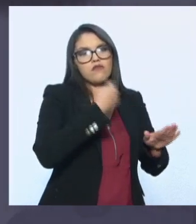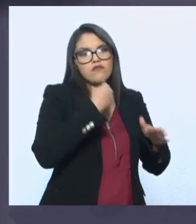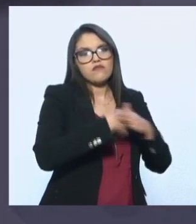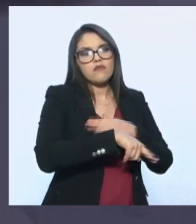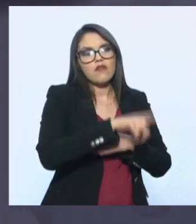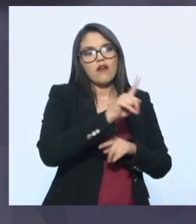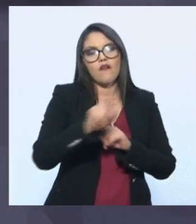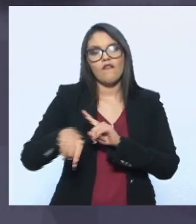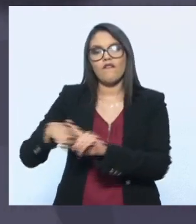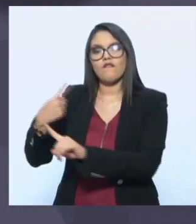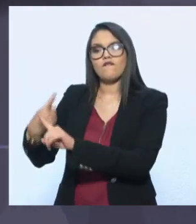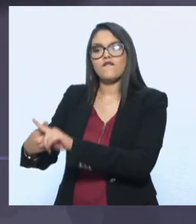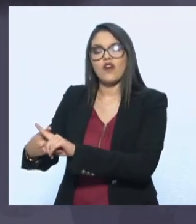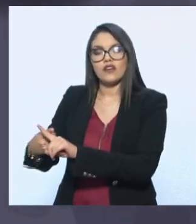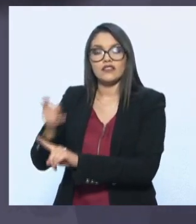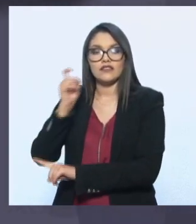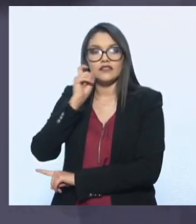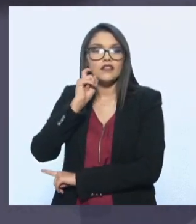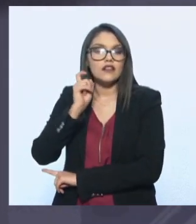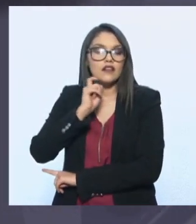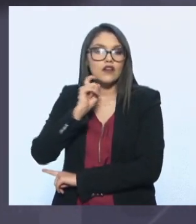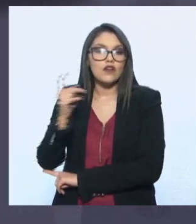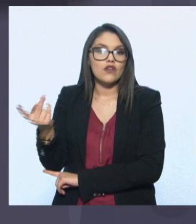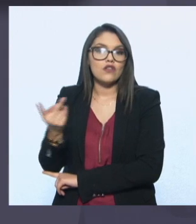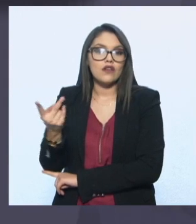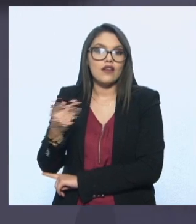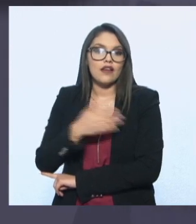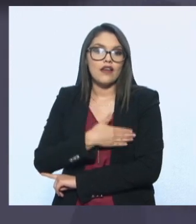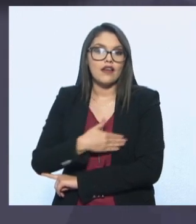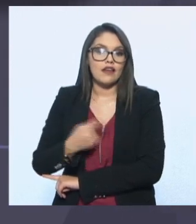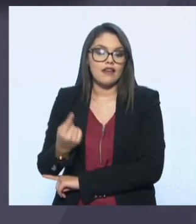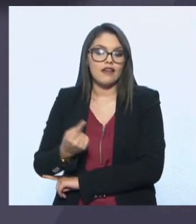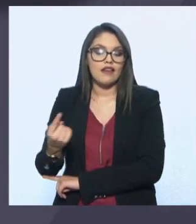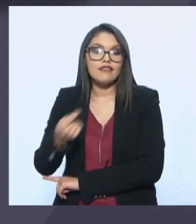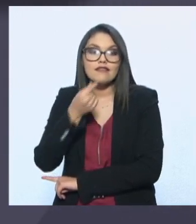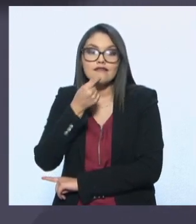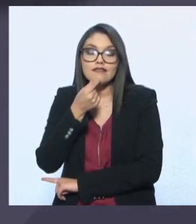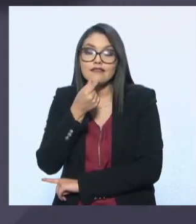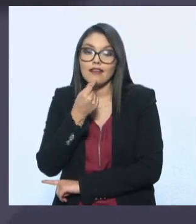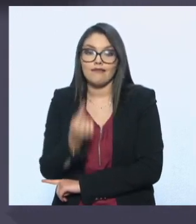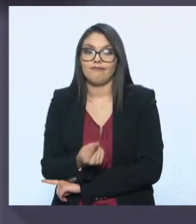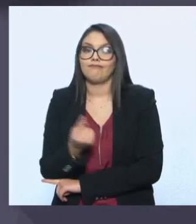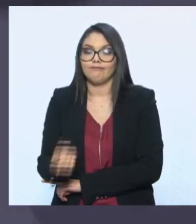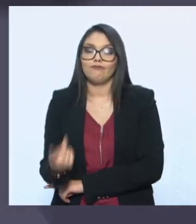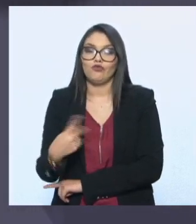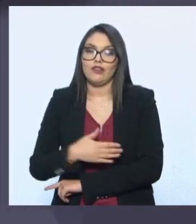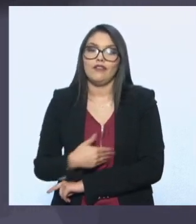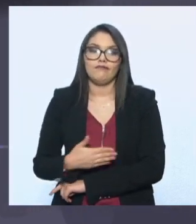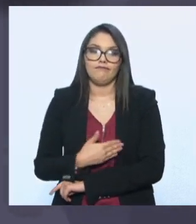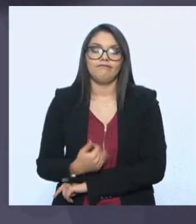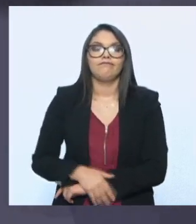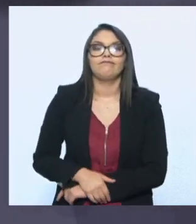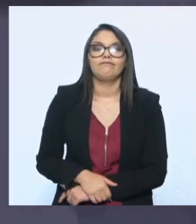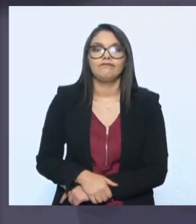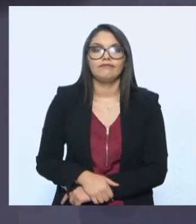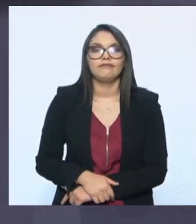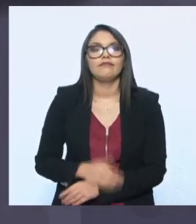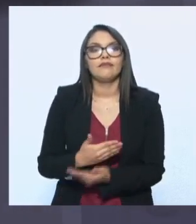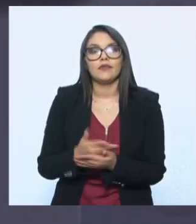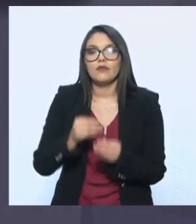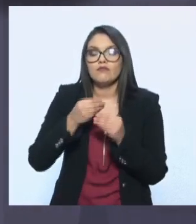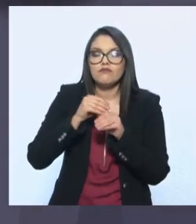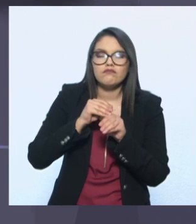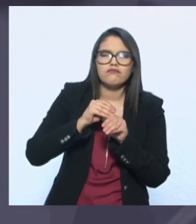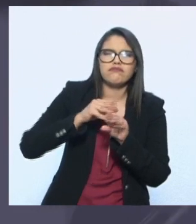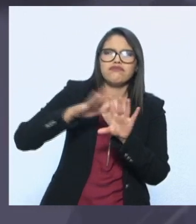niñas, o sea, no eran solamente sus hijas, eran niñas adicionalmente. Él, obviamente, el caso se hizo público,